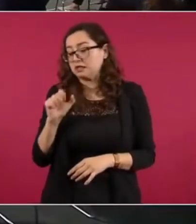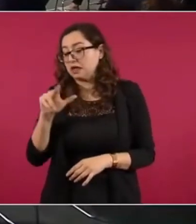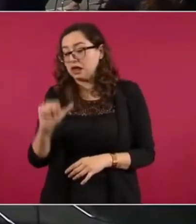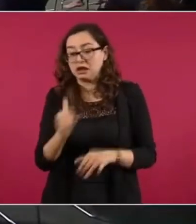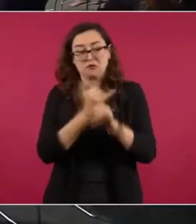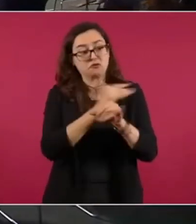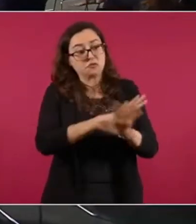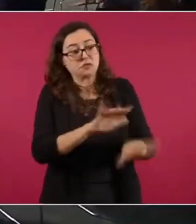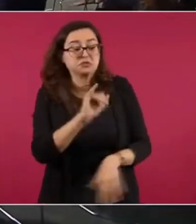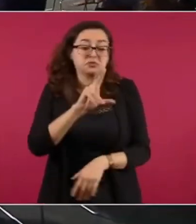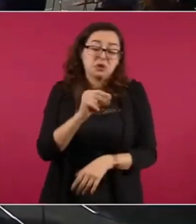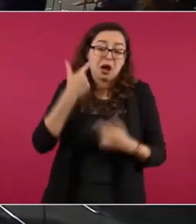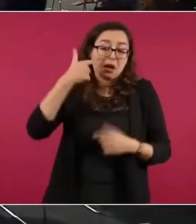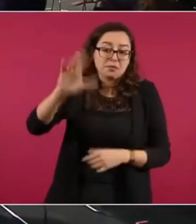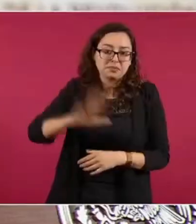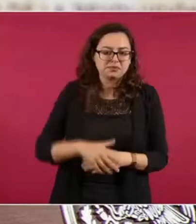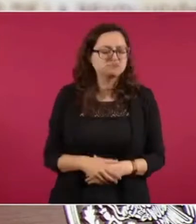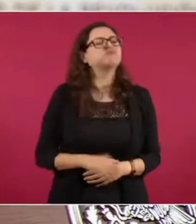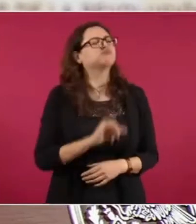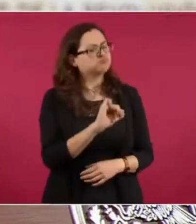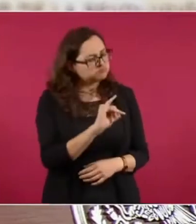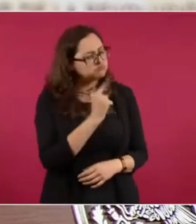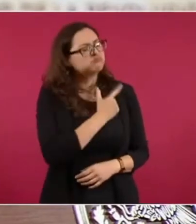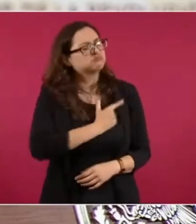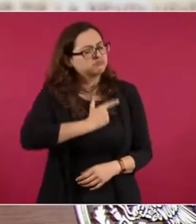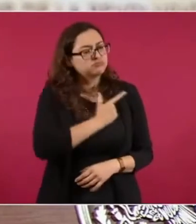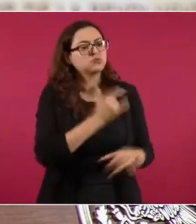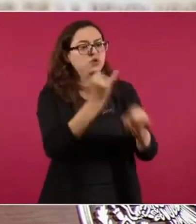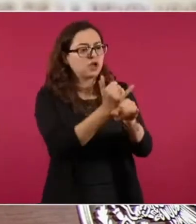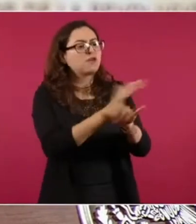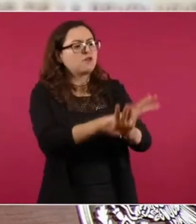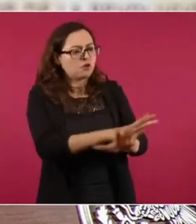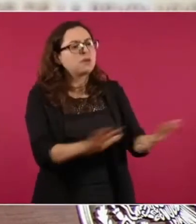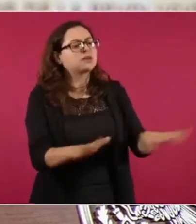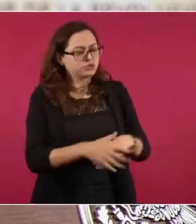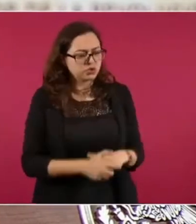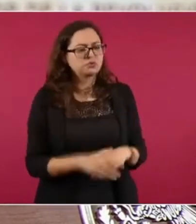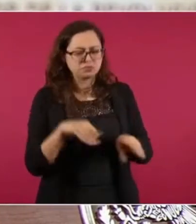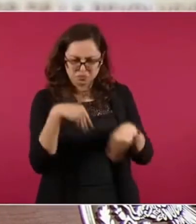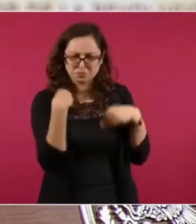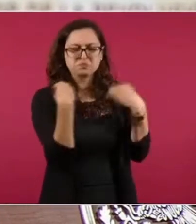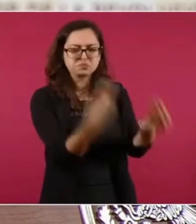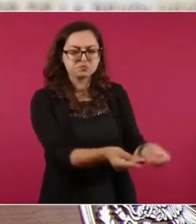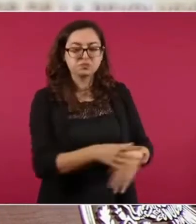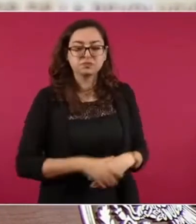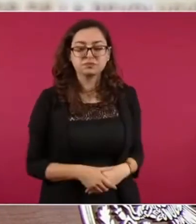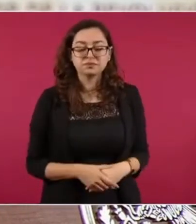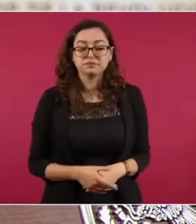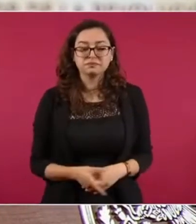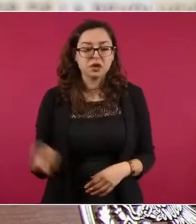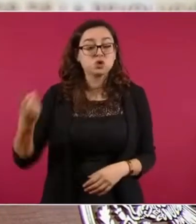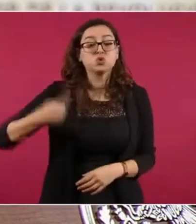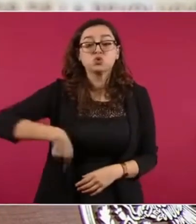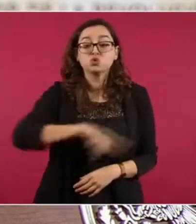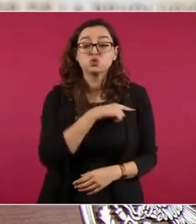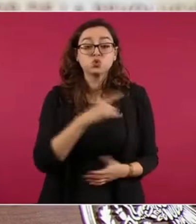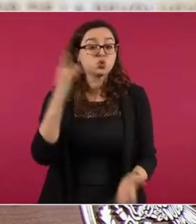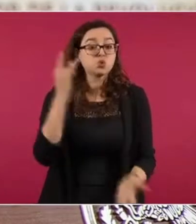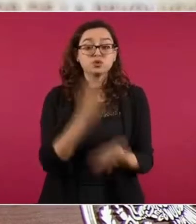les va a tema. informar, y lo que no aceptamos es la práctica del